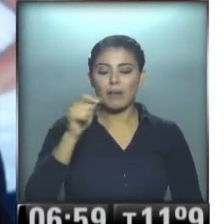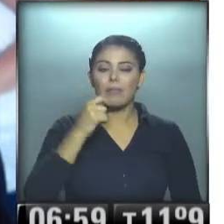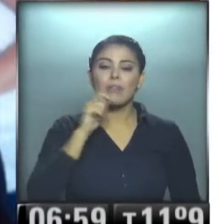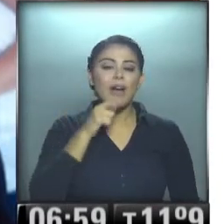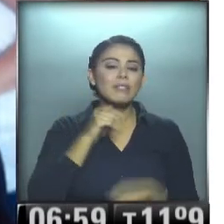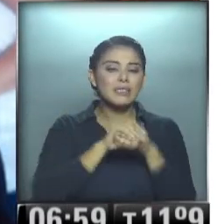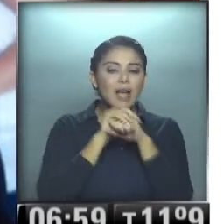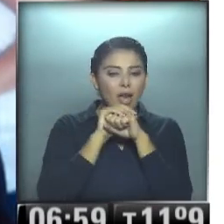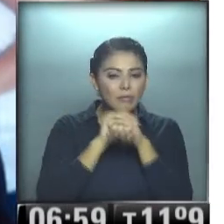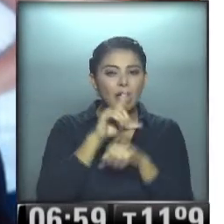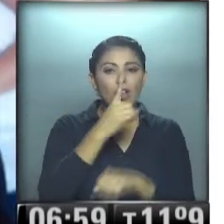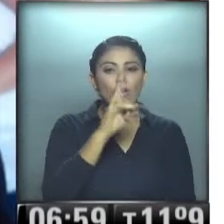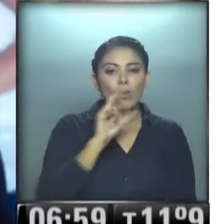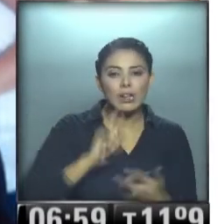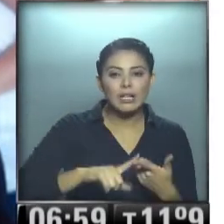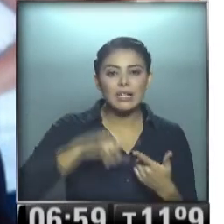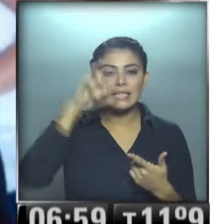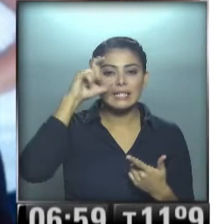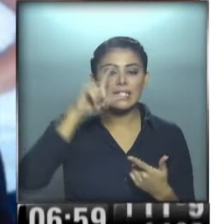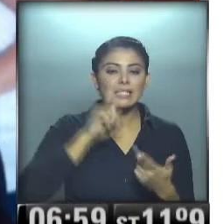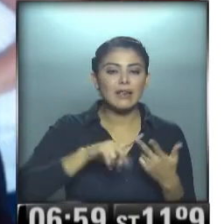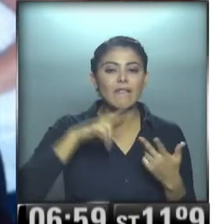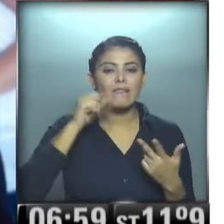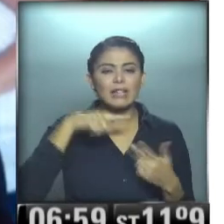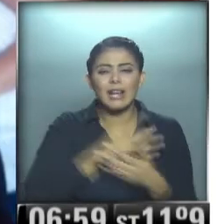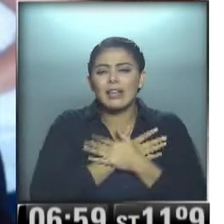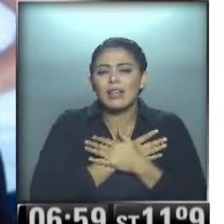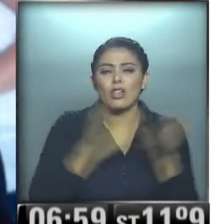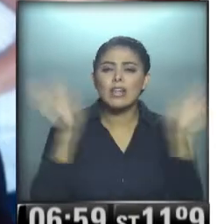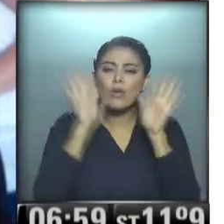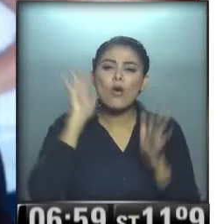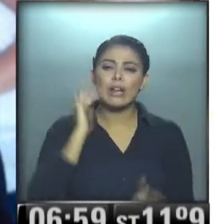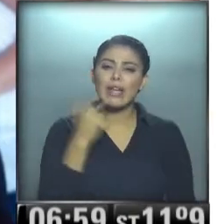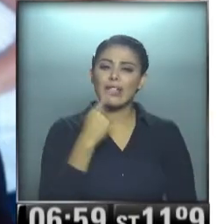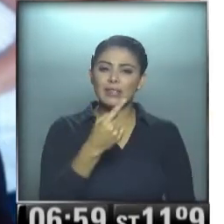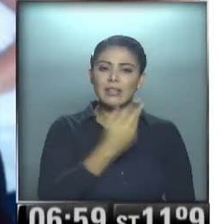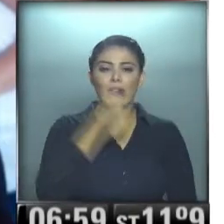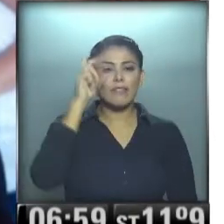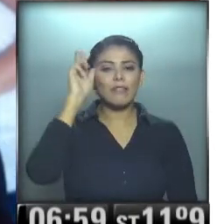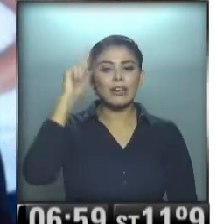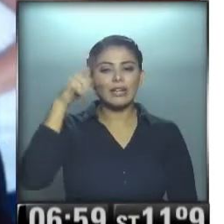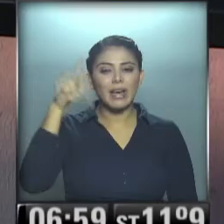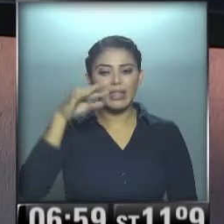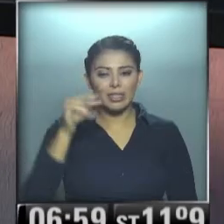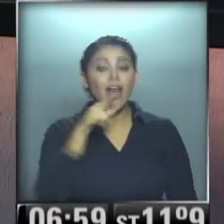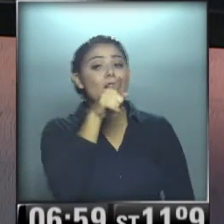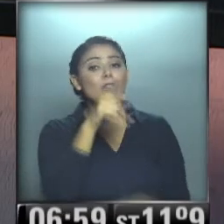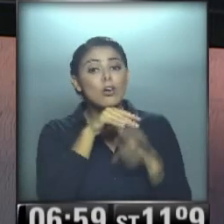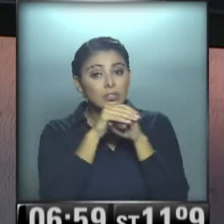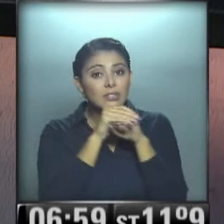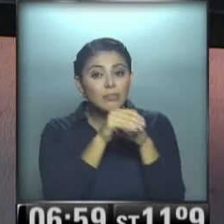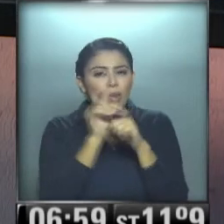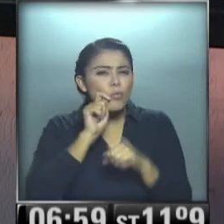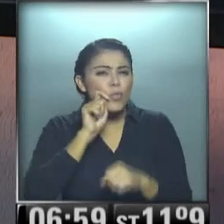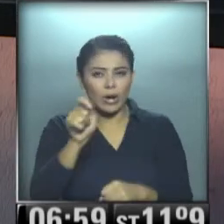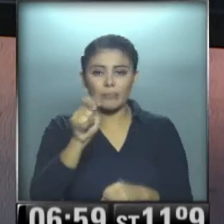amigas Luli, Ceci y Vani. Las quiero. Un saludo a Nadia, dice Fernanda Luna. Fernanda, a vos, a tus amigas, un beso